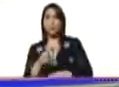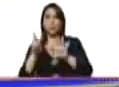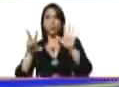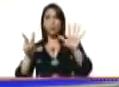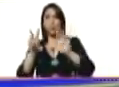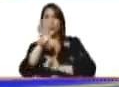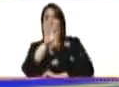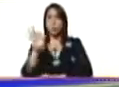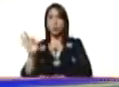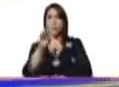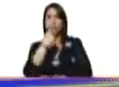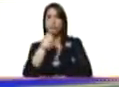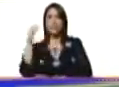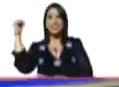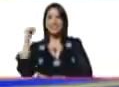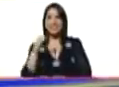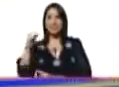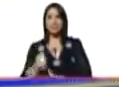89.7% dice sí.